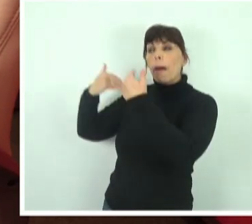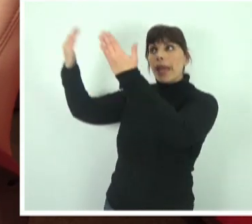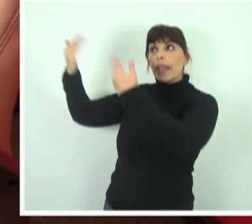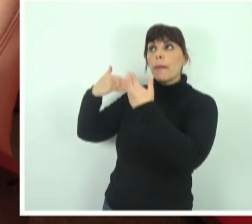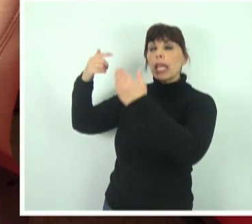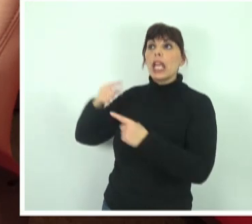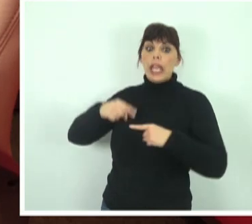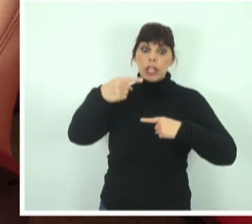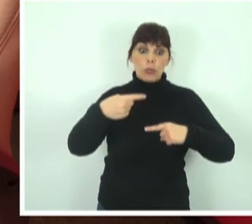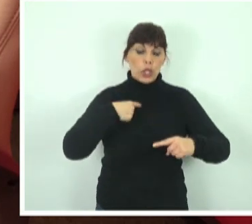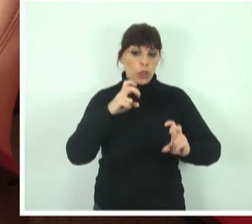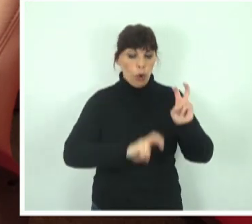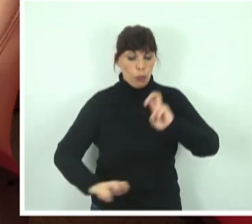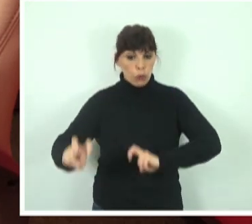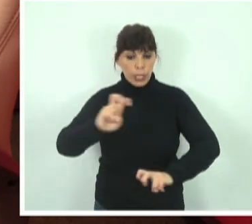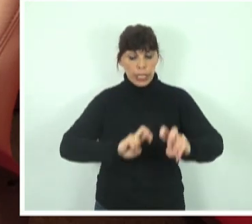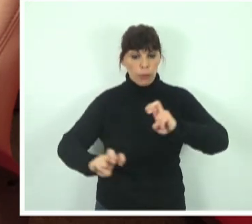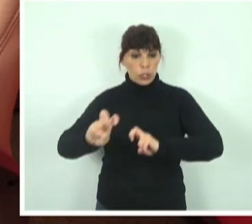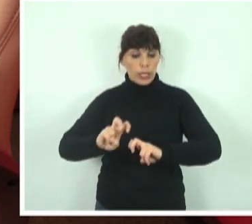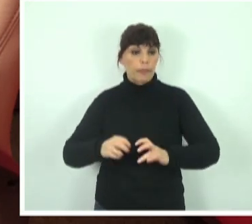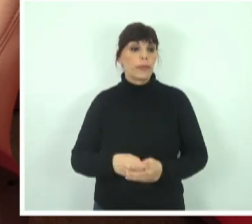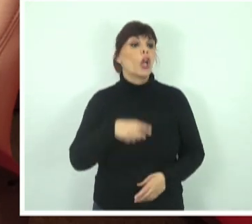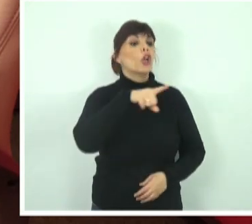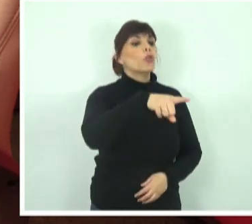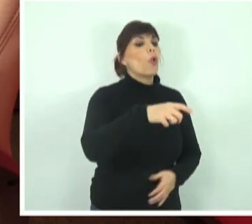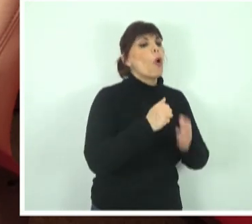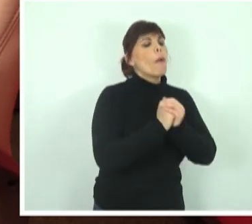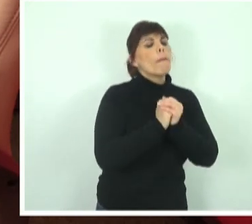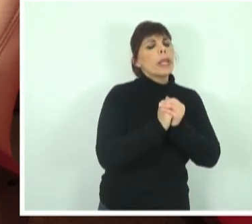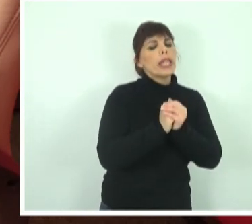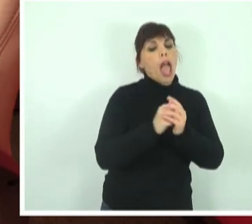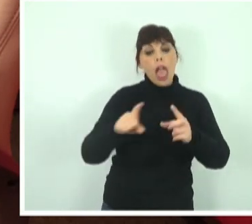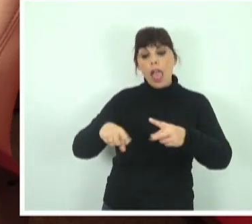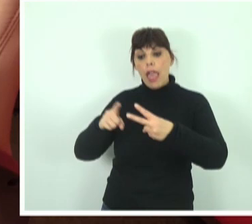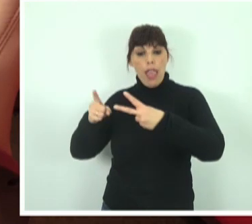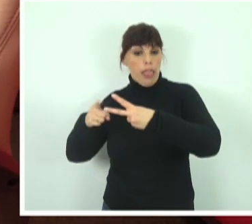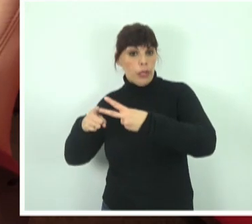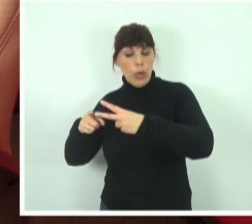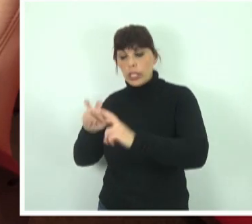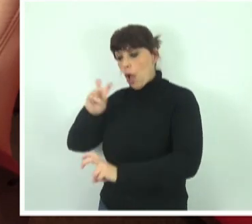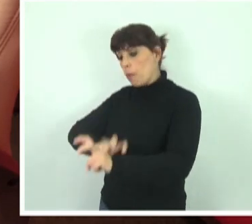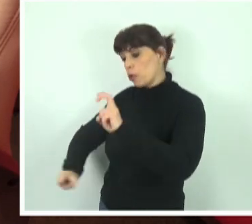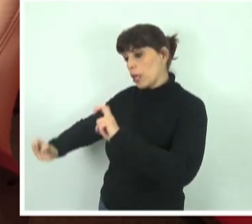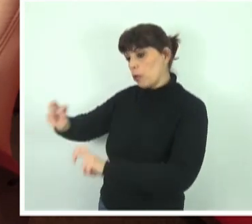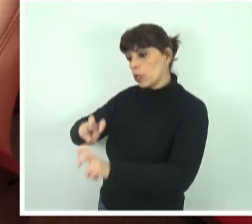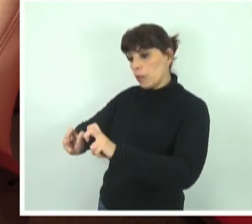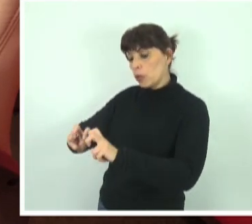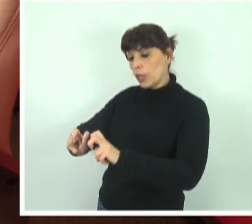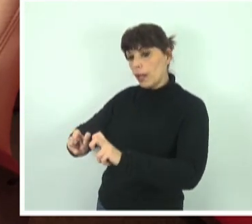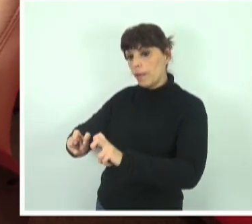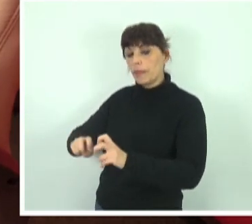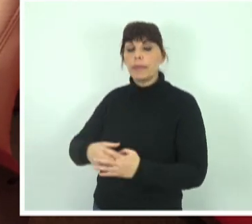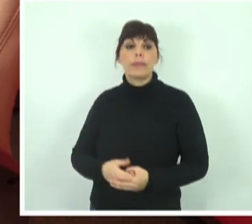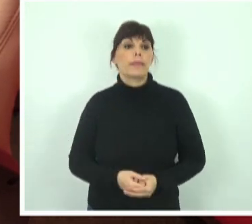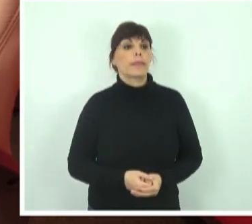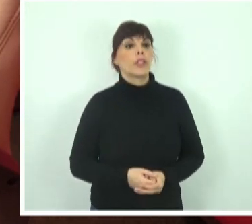tienes que buscar. Tú pide y tú busca. Dios oye y Dios te deja encontrar.